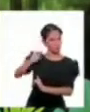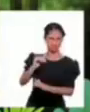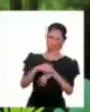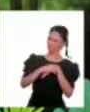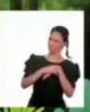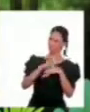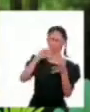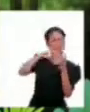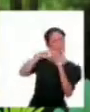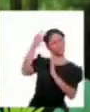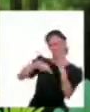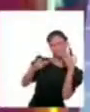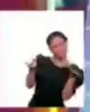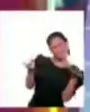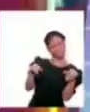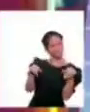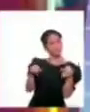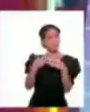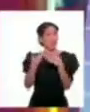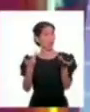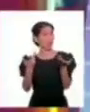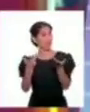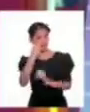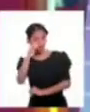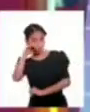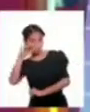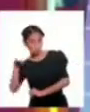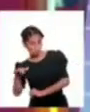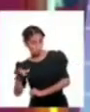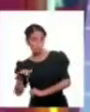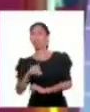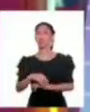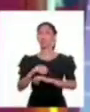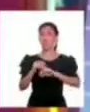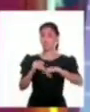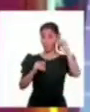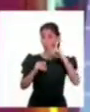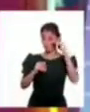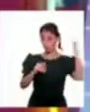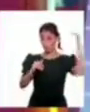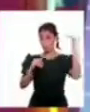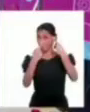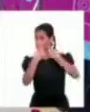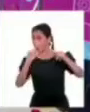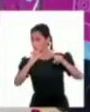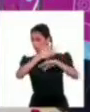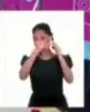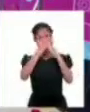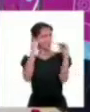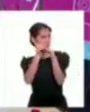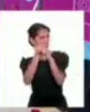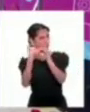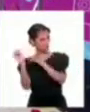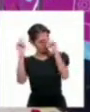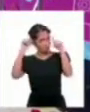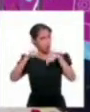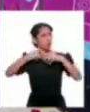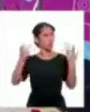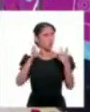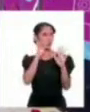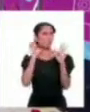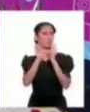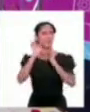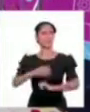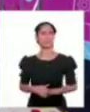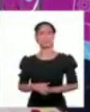qué significaba? Que no se diferenciaba a un niño de un adulto, como sí se hace ahora. Por